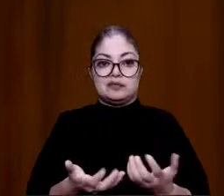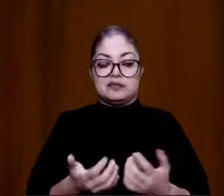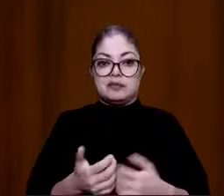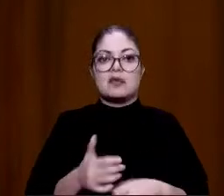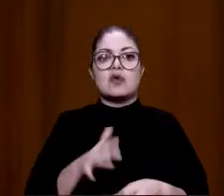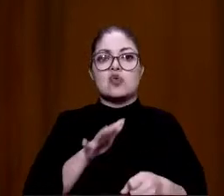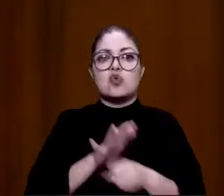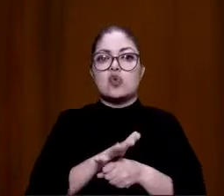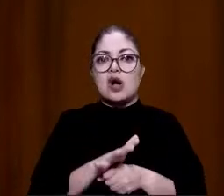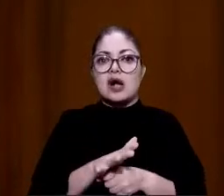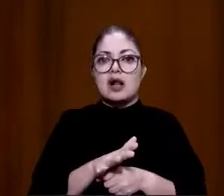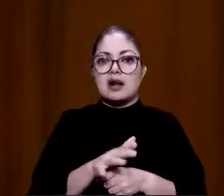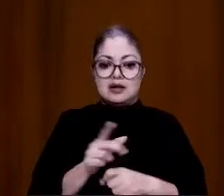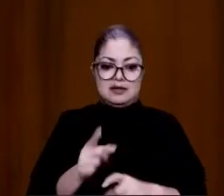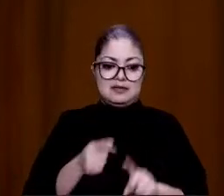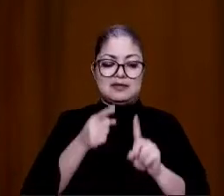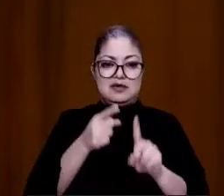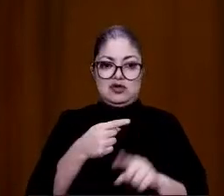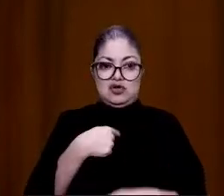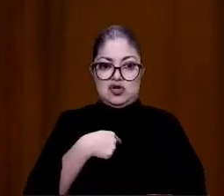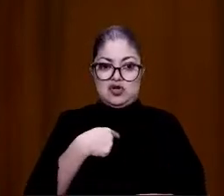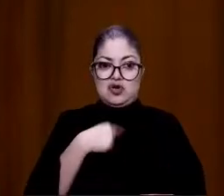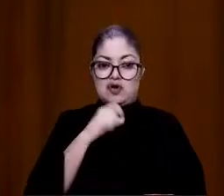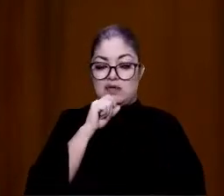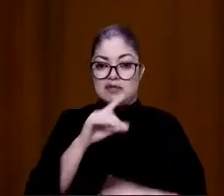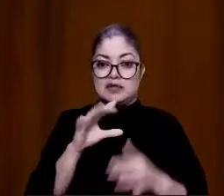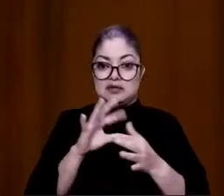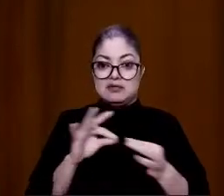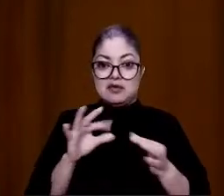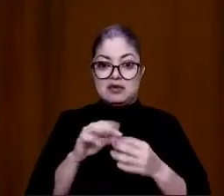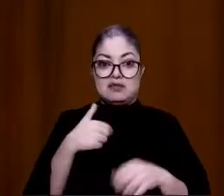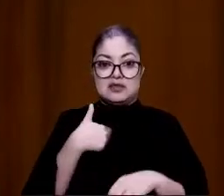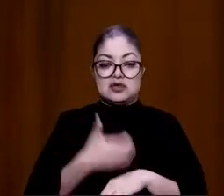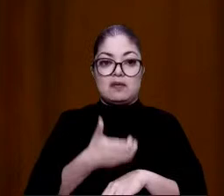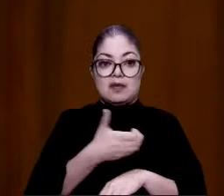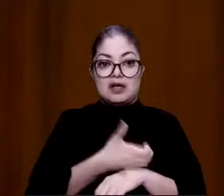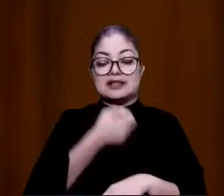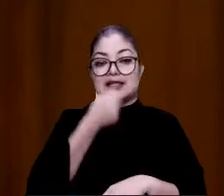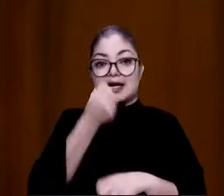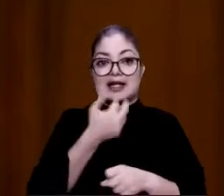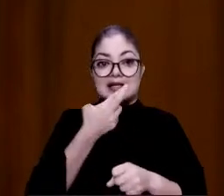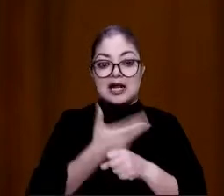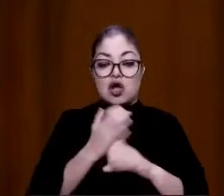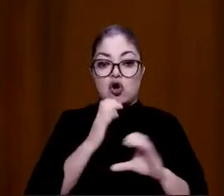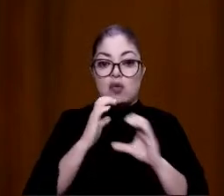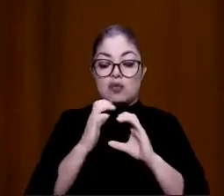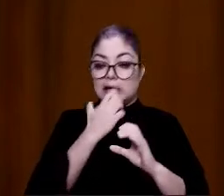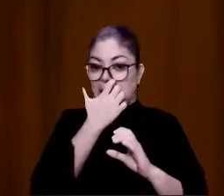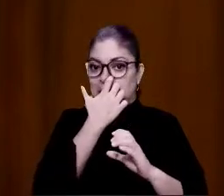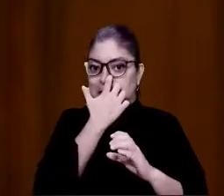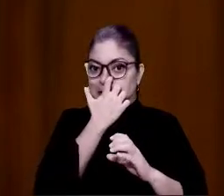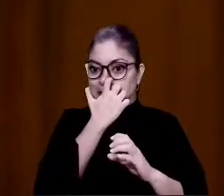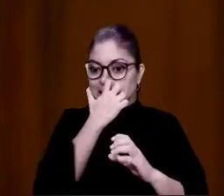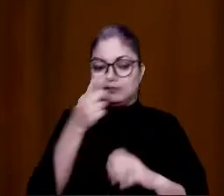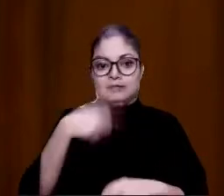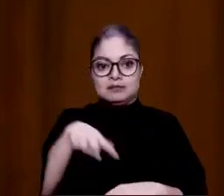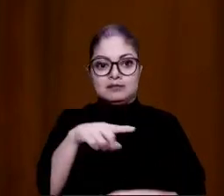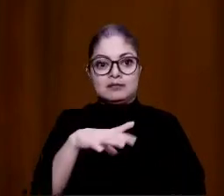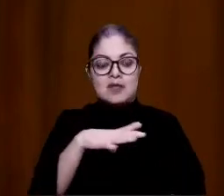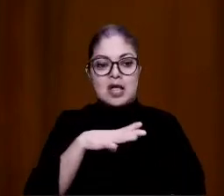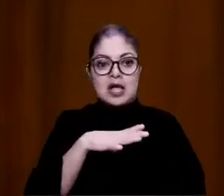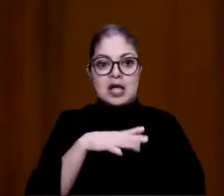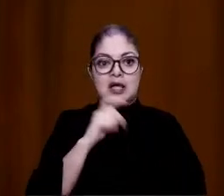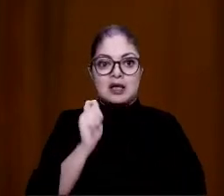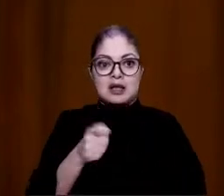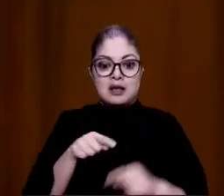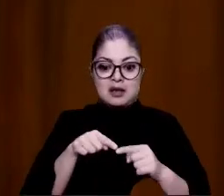¿Cuál es la perspectiva? Lo que he platicado con mis compañeros de la Secretaría de Comunicaciones y Transportes es que ellos tienen previsto que el